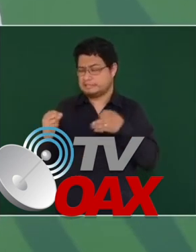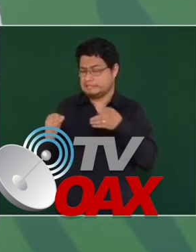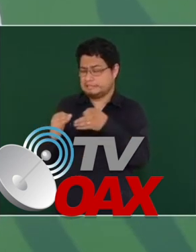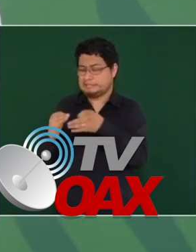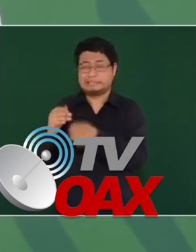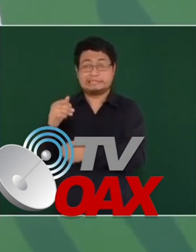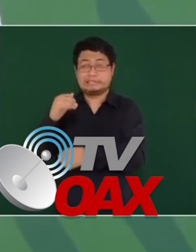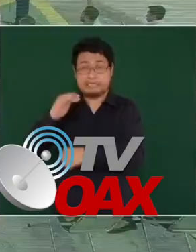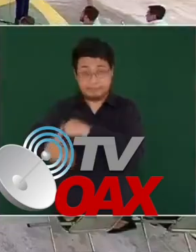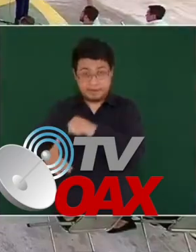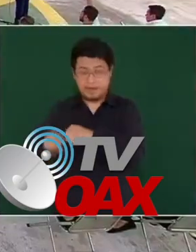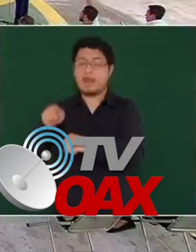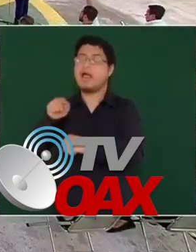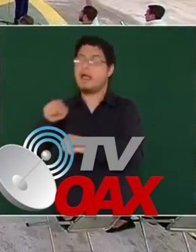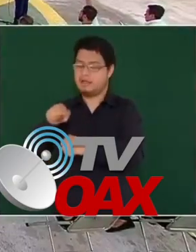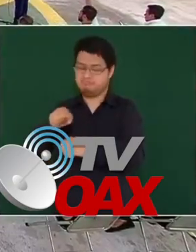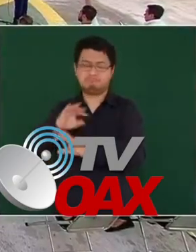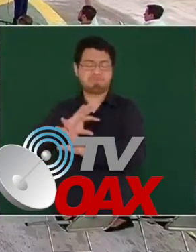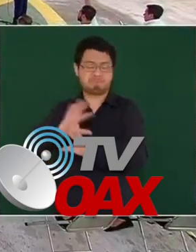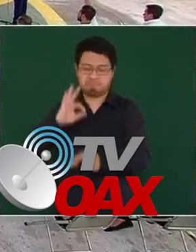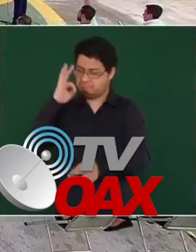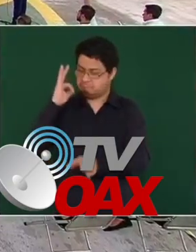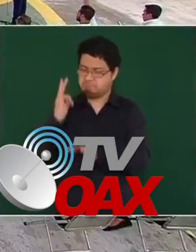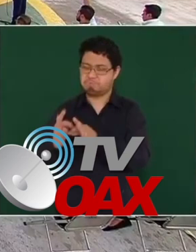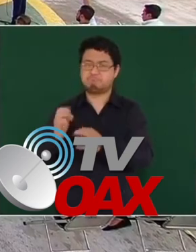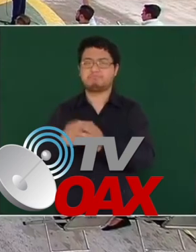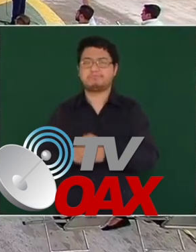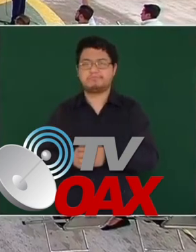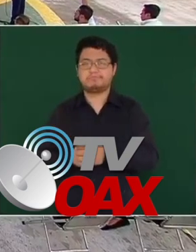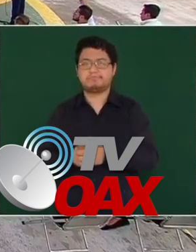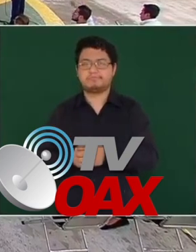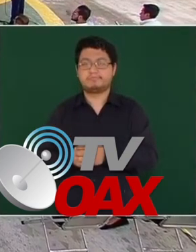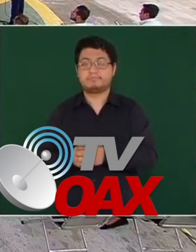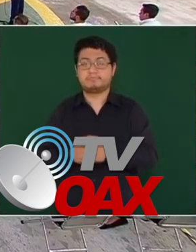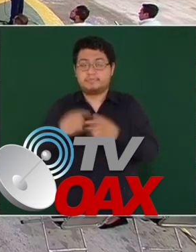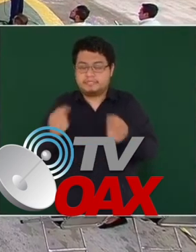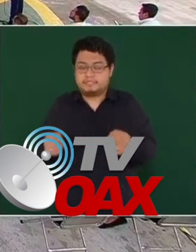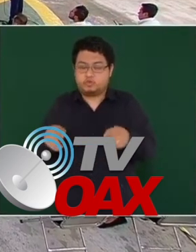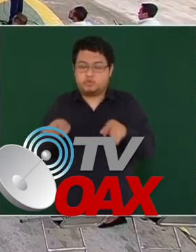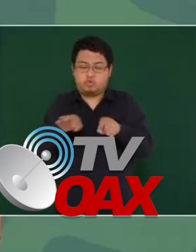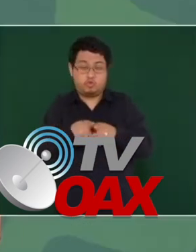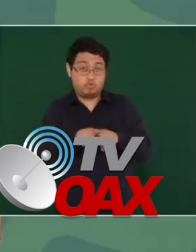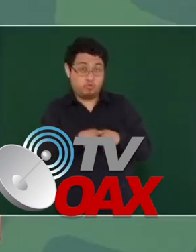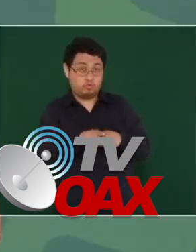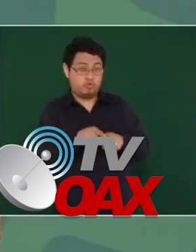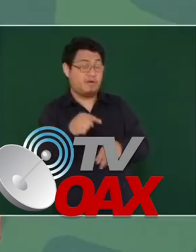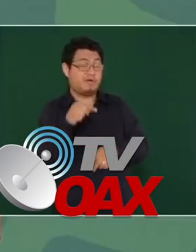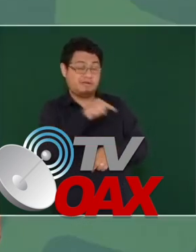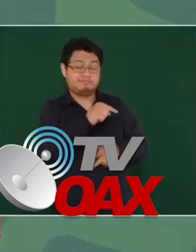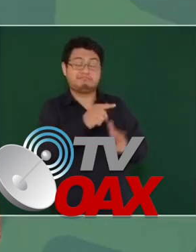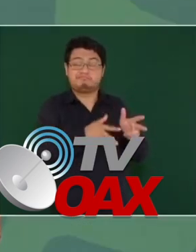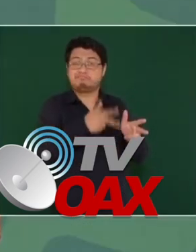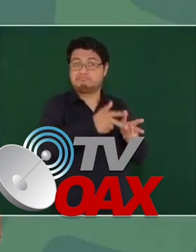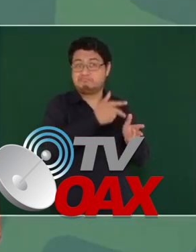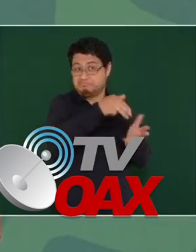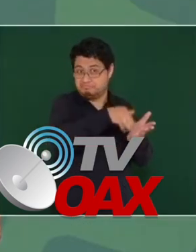va a estar junto, ¿sí?, a la entrada en funcionamiento del tren.